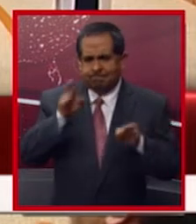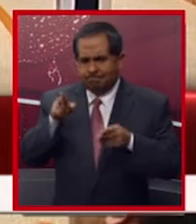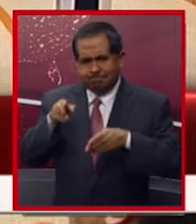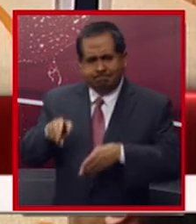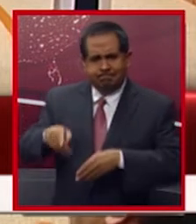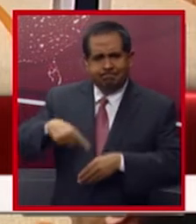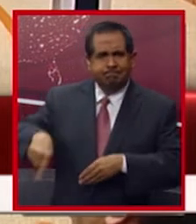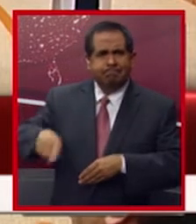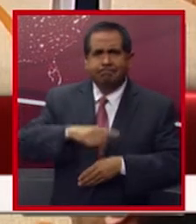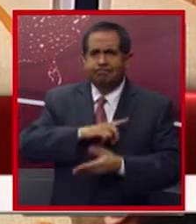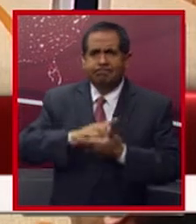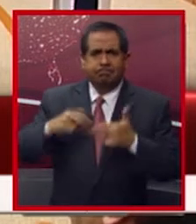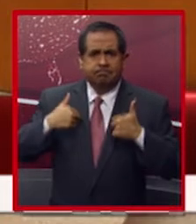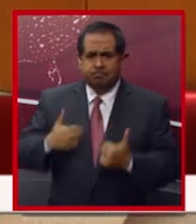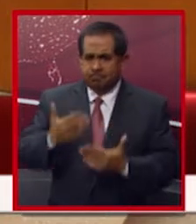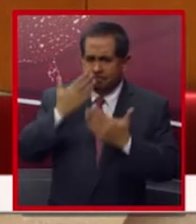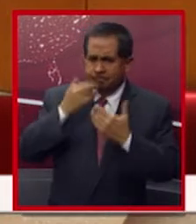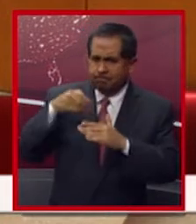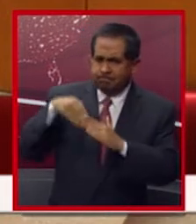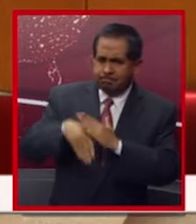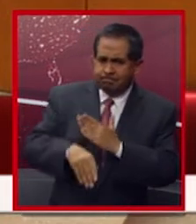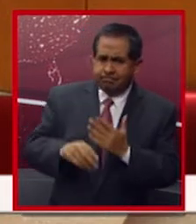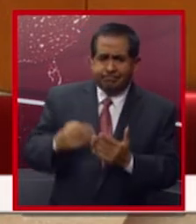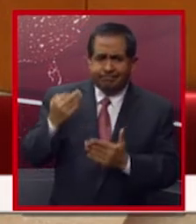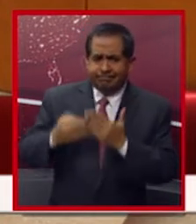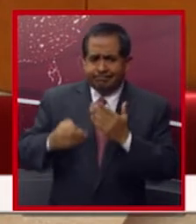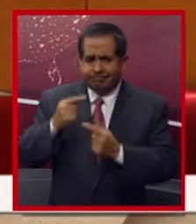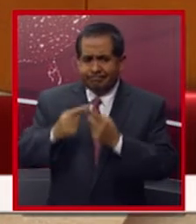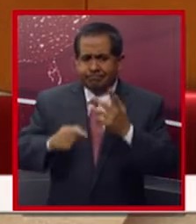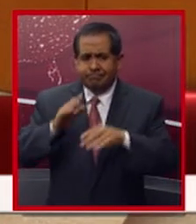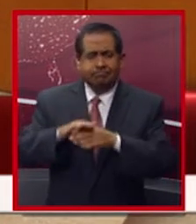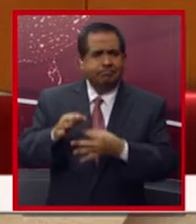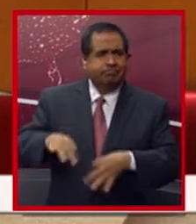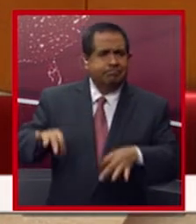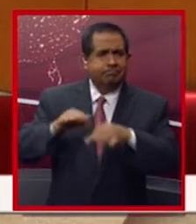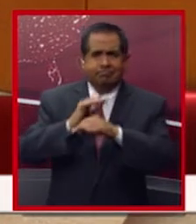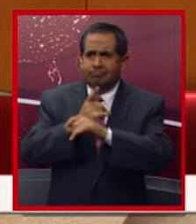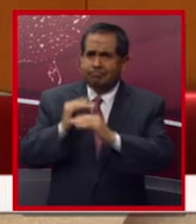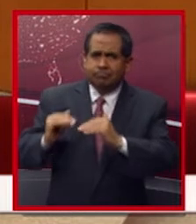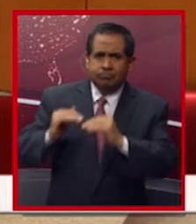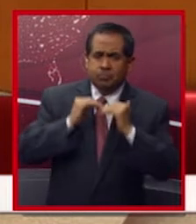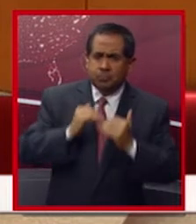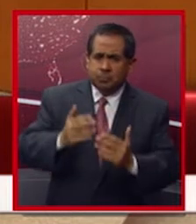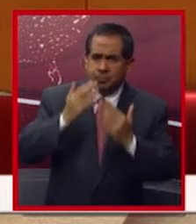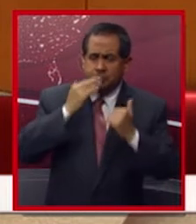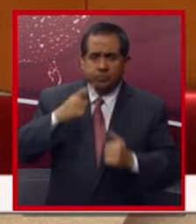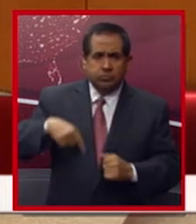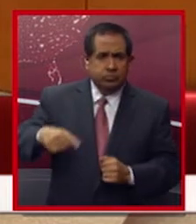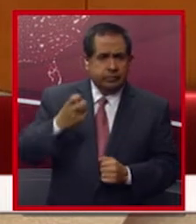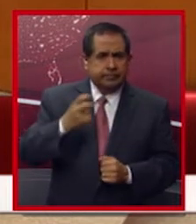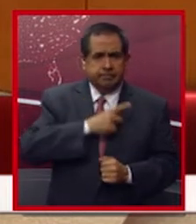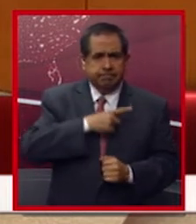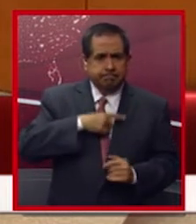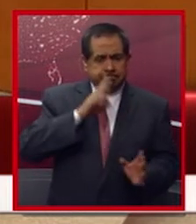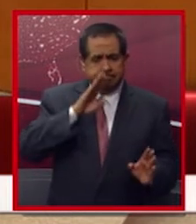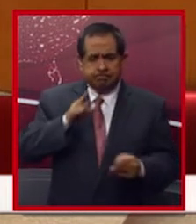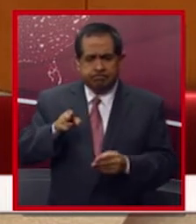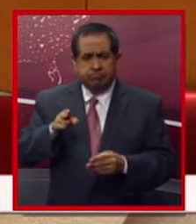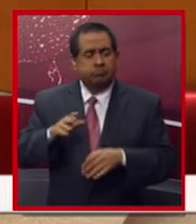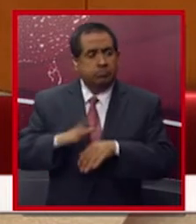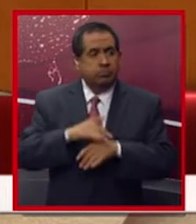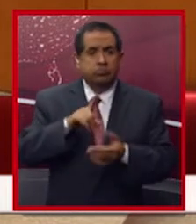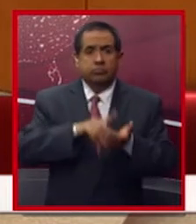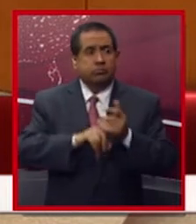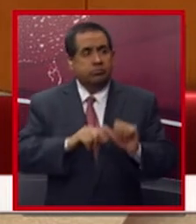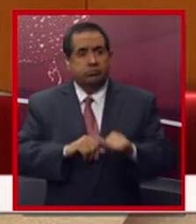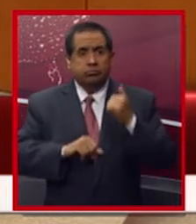derechos humanos que vivimos en México y el déficit democrático que ellos mismos han producido con su intervención en